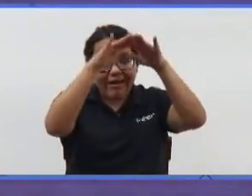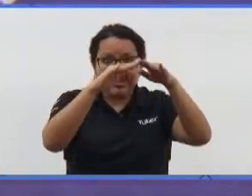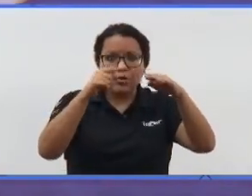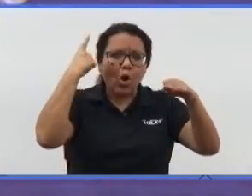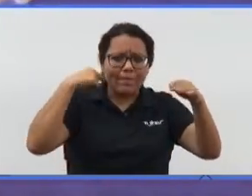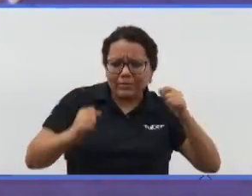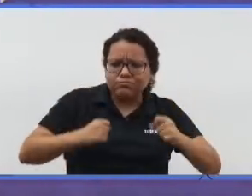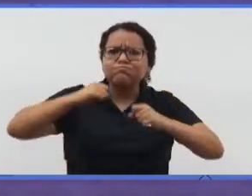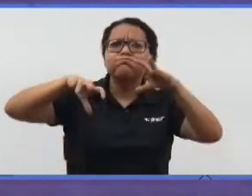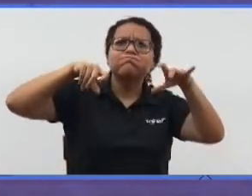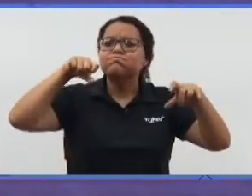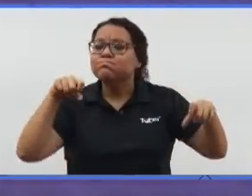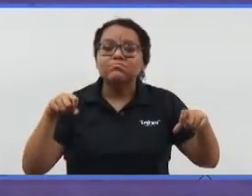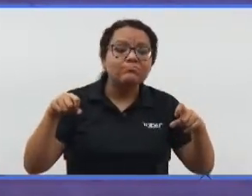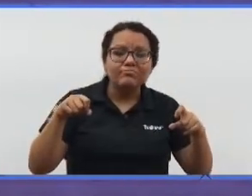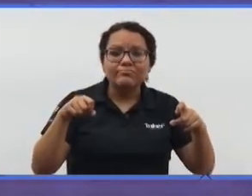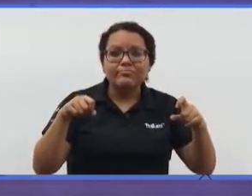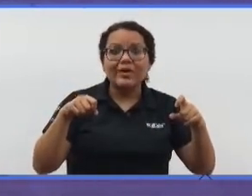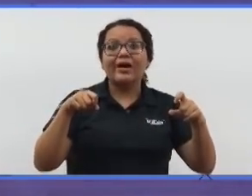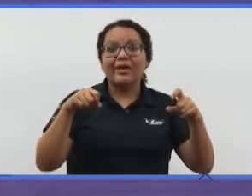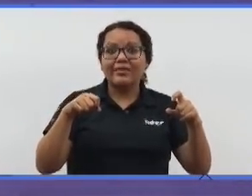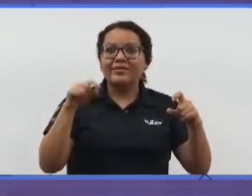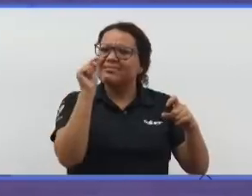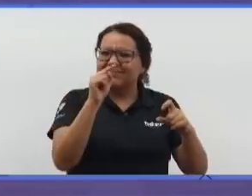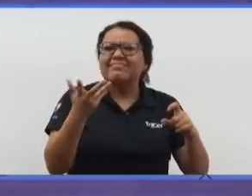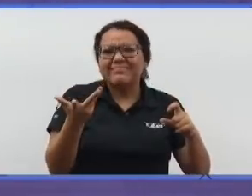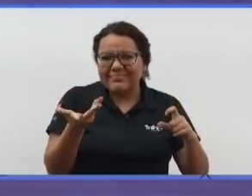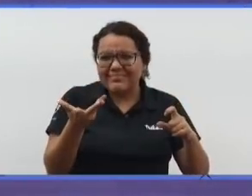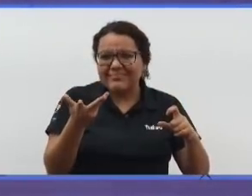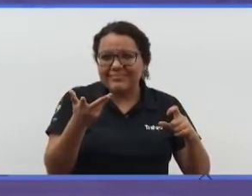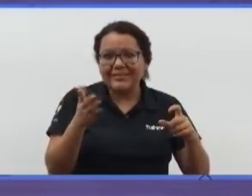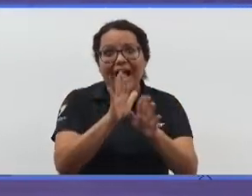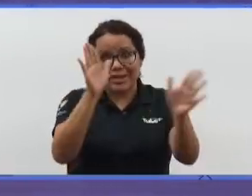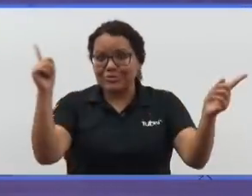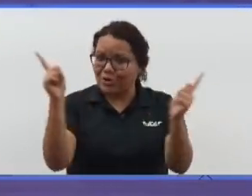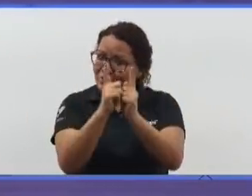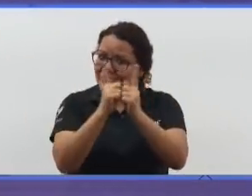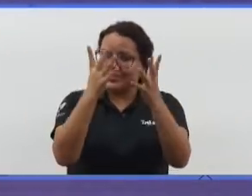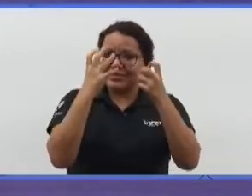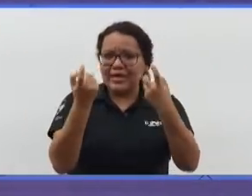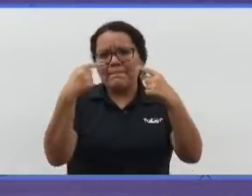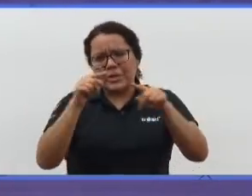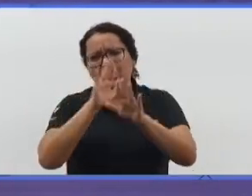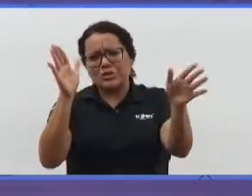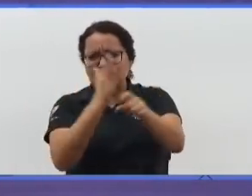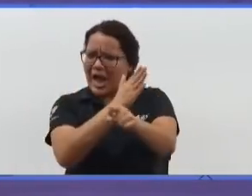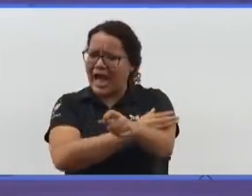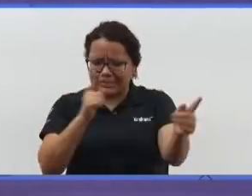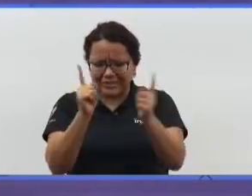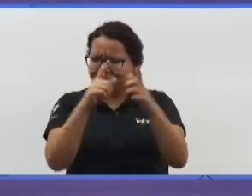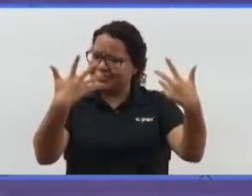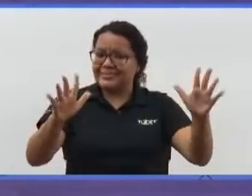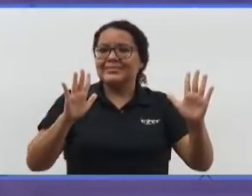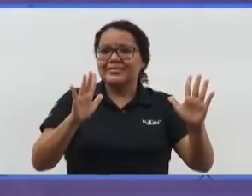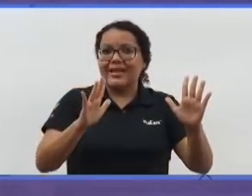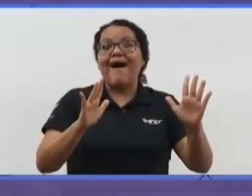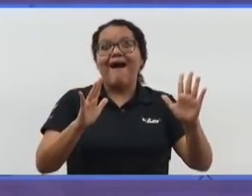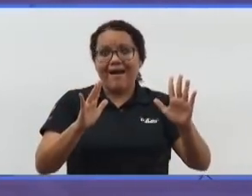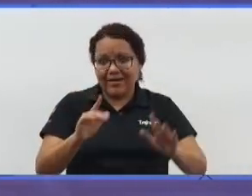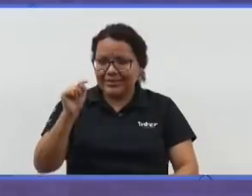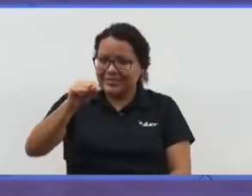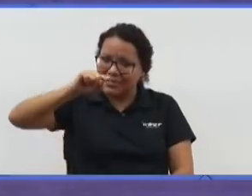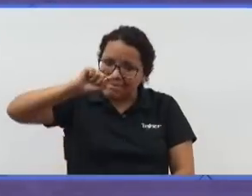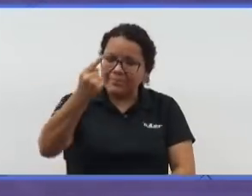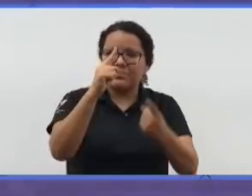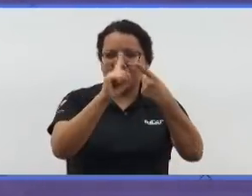estaba arriba de un árbol y él quería que pues conocer a jesús pero jesús lo conoció a él este es el primer paso de la